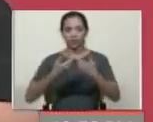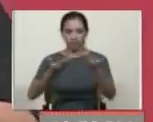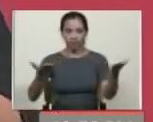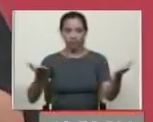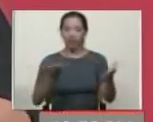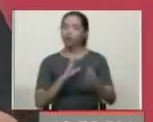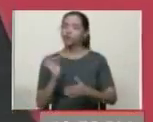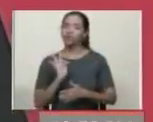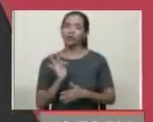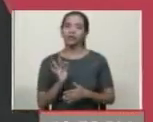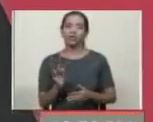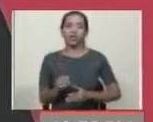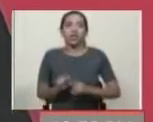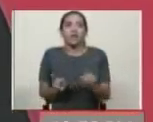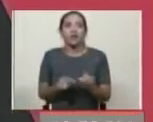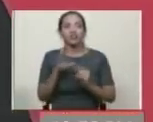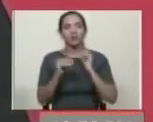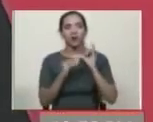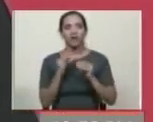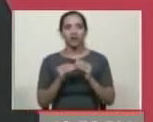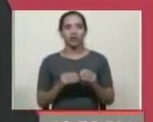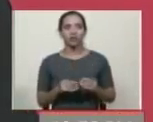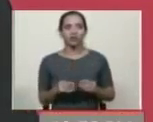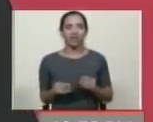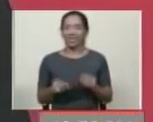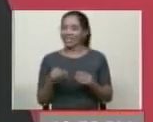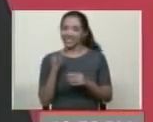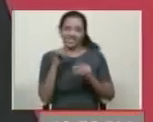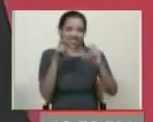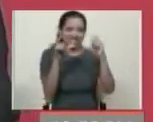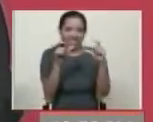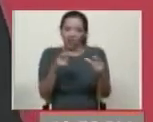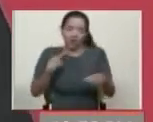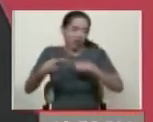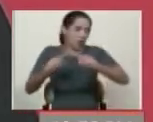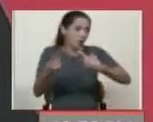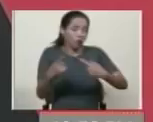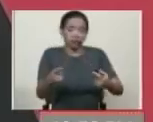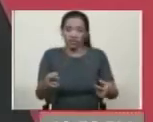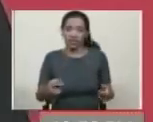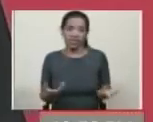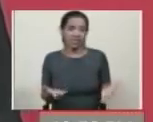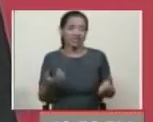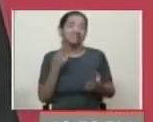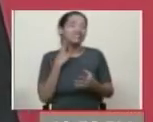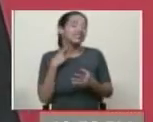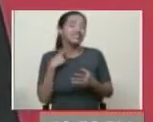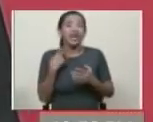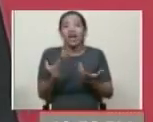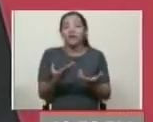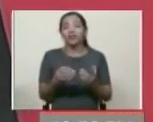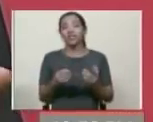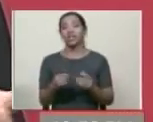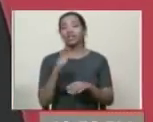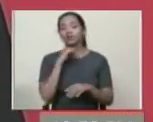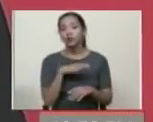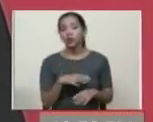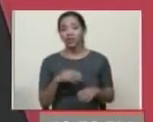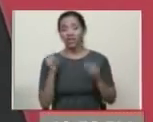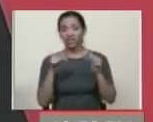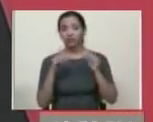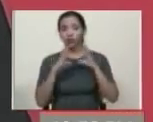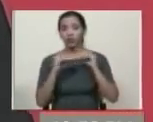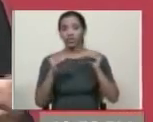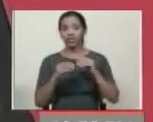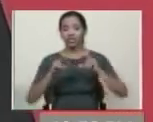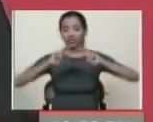Pero ahorita estamos ahondando más a las otras. Pero en Instagram es una cuestión fanática. O sea, a partir de las historias que estás ahí todo el día chismeándole qué hace la